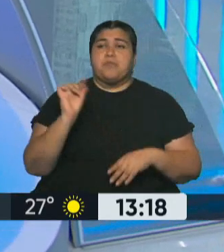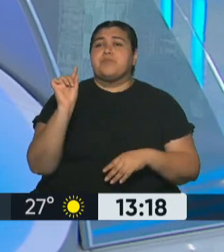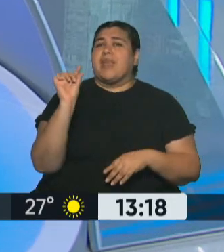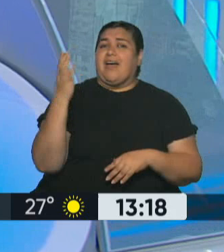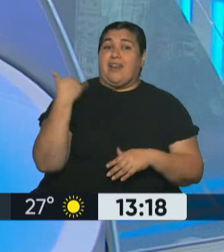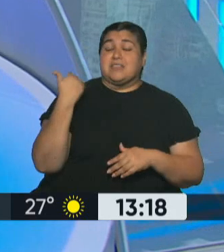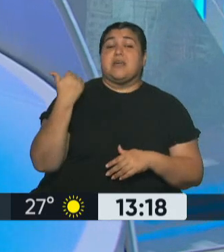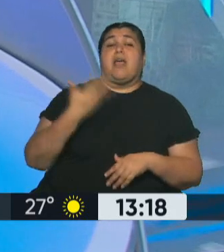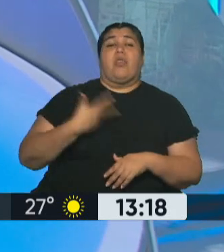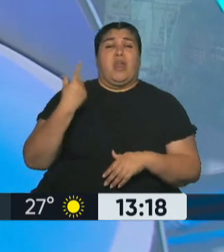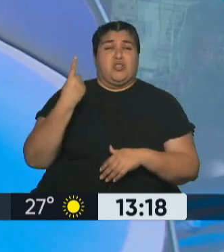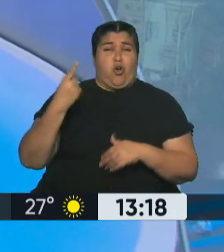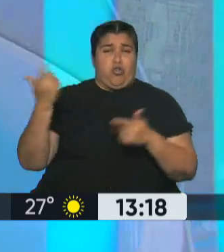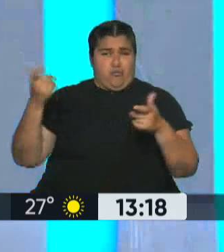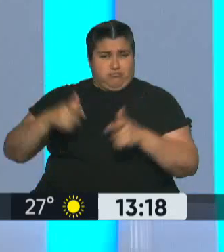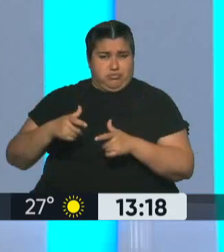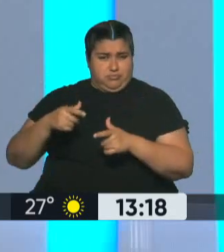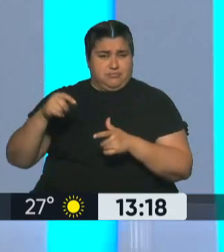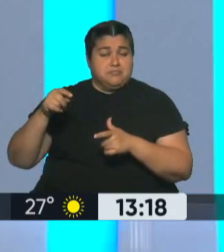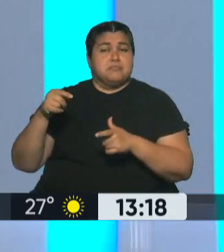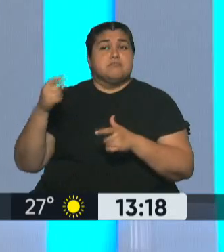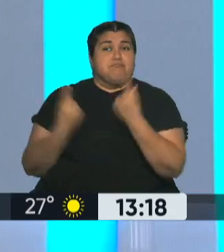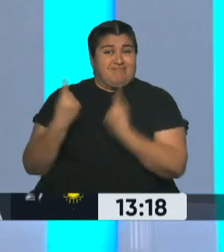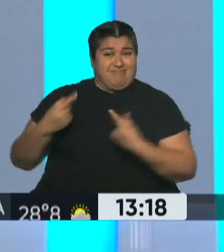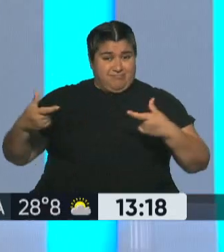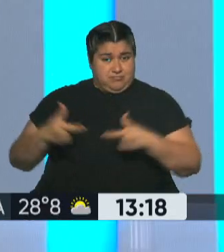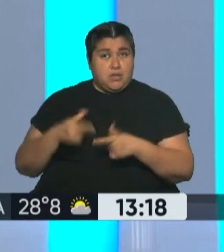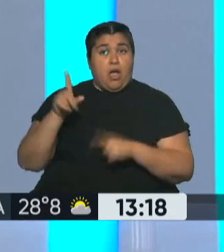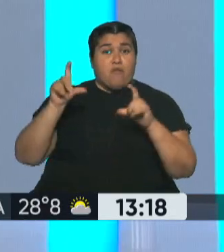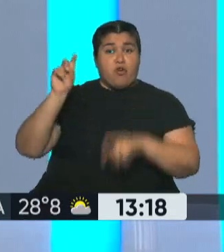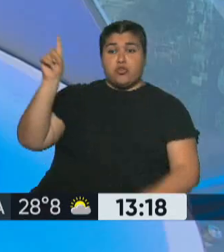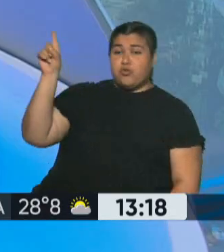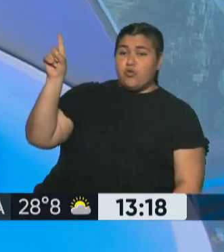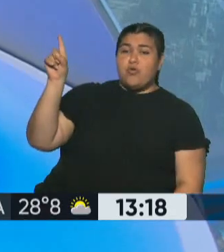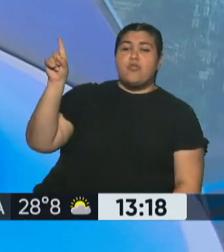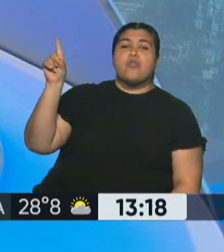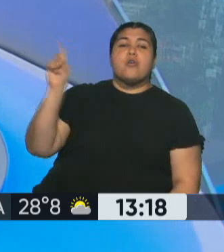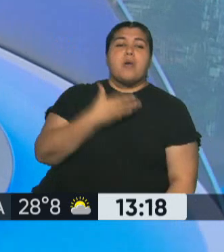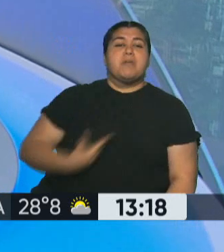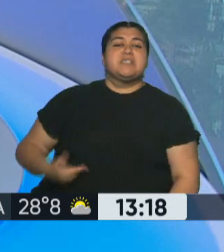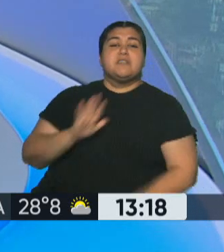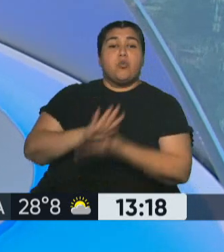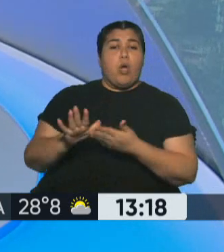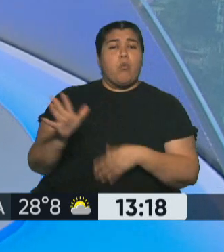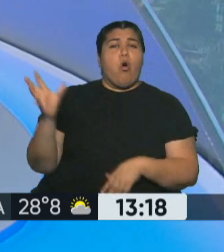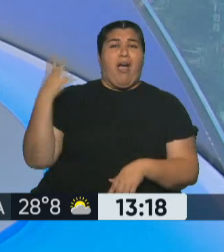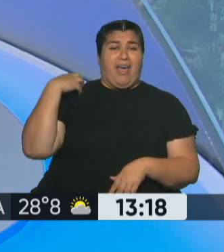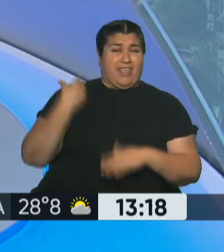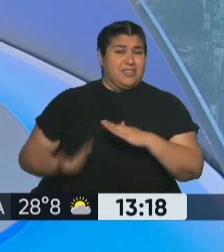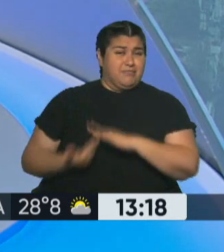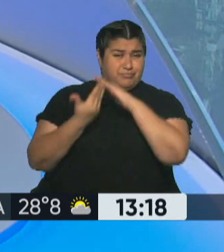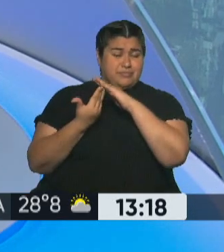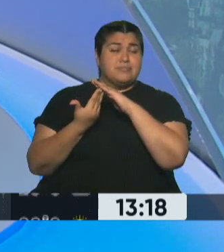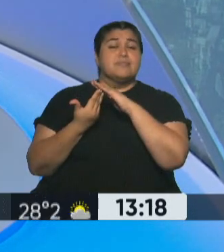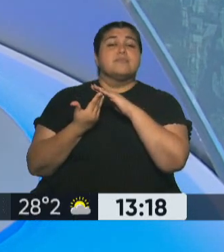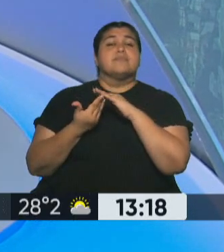reunión de directorio y ahí quien estás viendo en foto es el nuevo presidente y gerente general a la vez